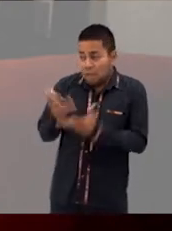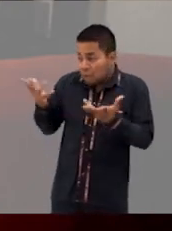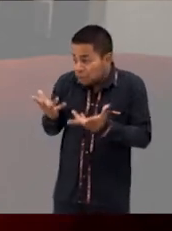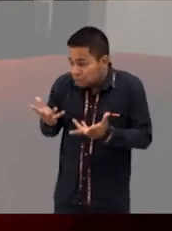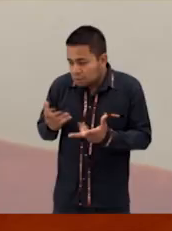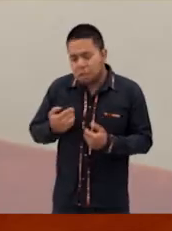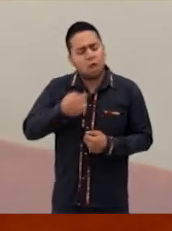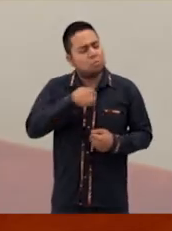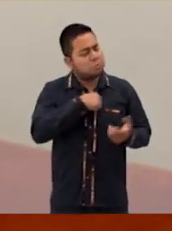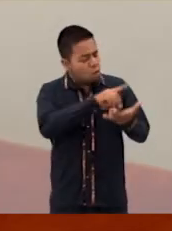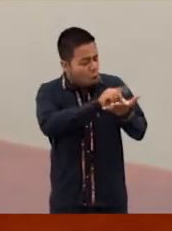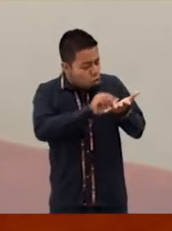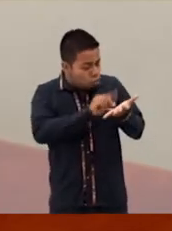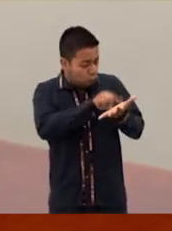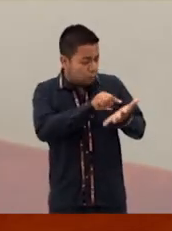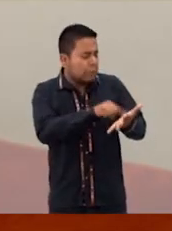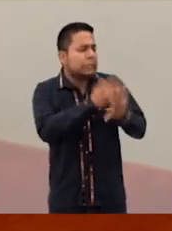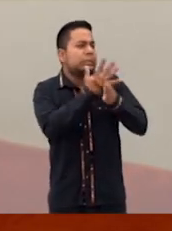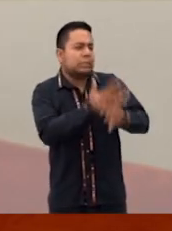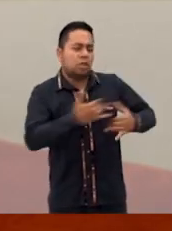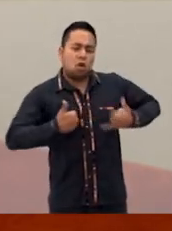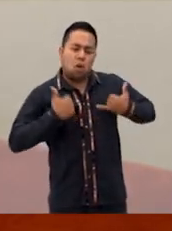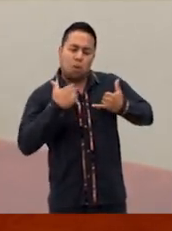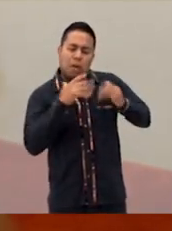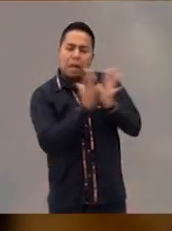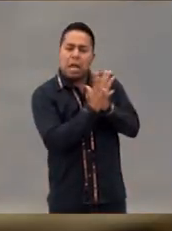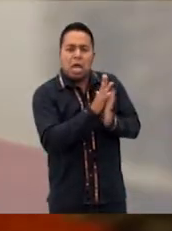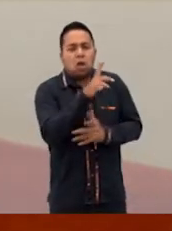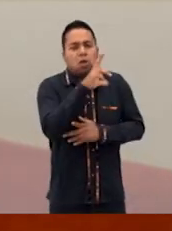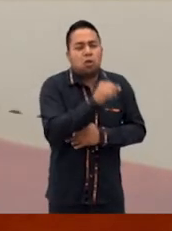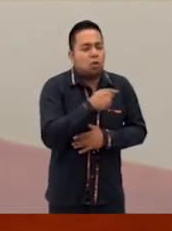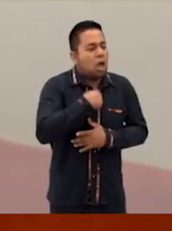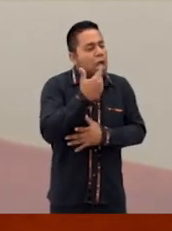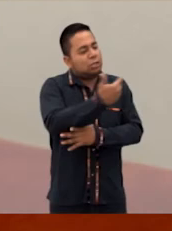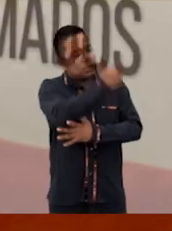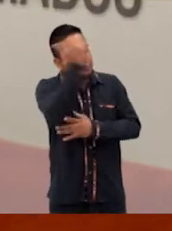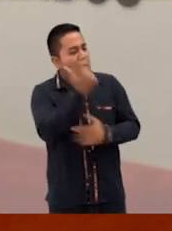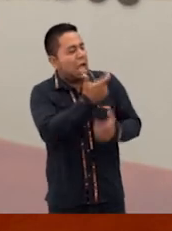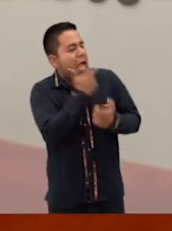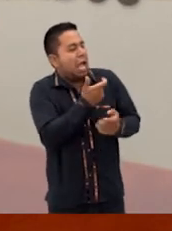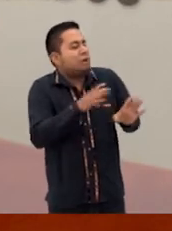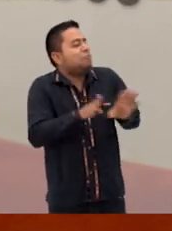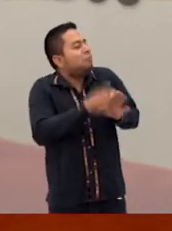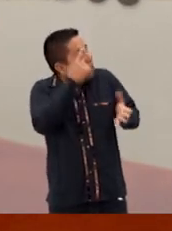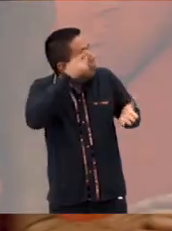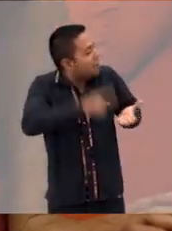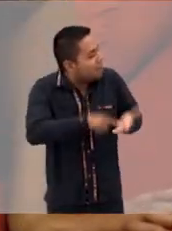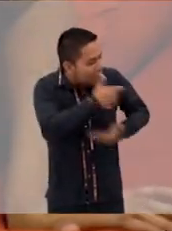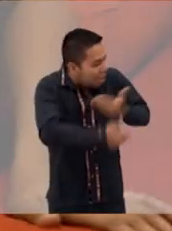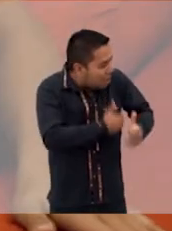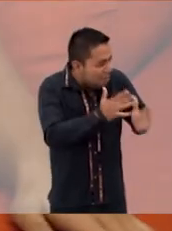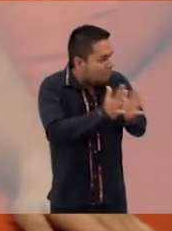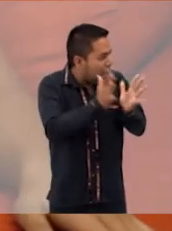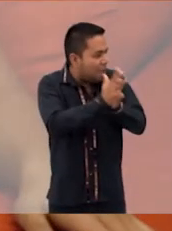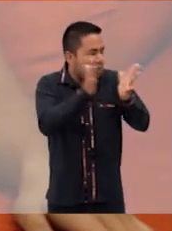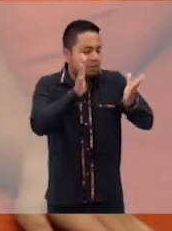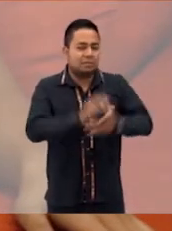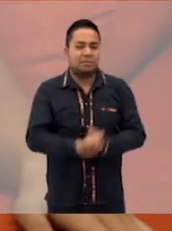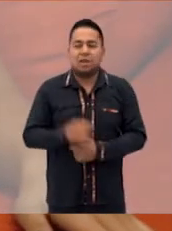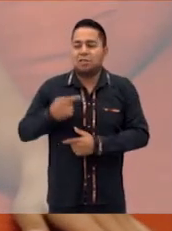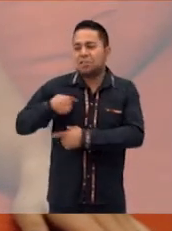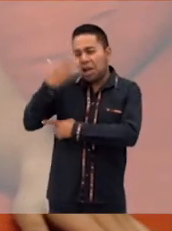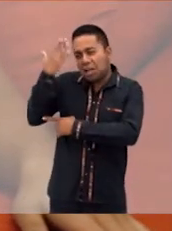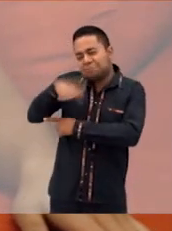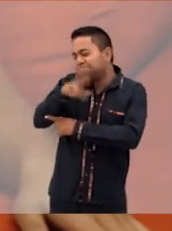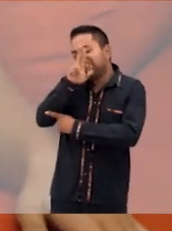¿Qué haces, Moncho? Aquí viendo en el Twitter que los jóvenes no participamos y que no estamos informados. Ya sé, pero